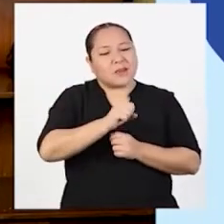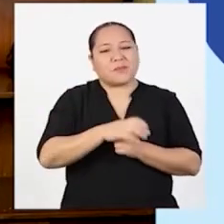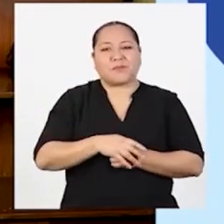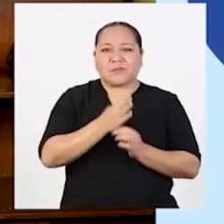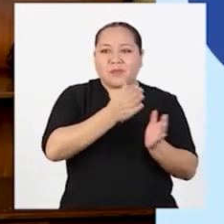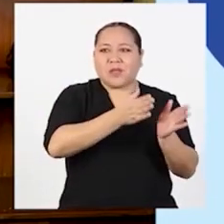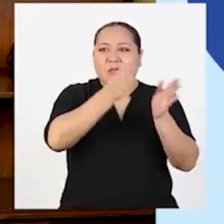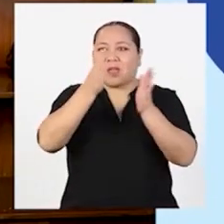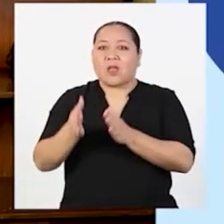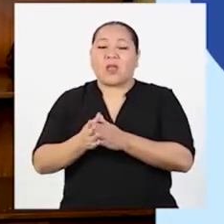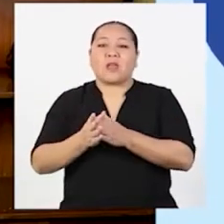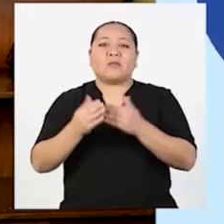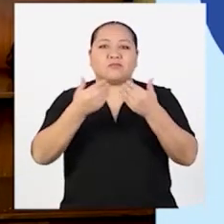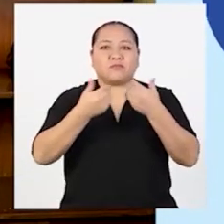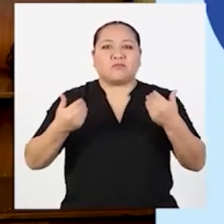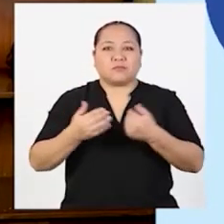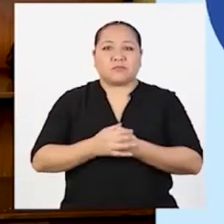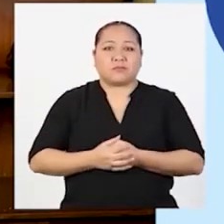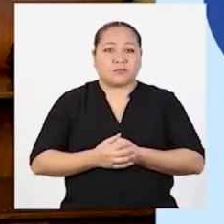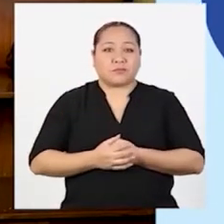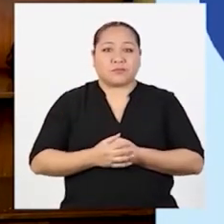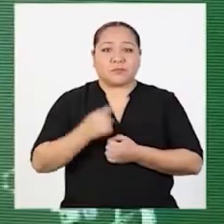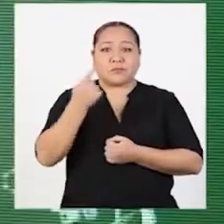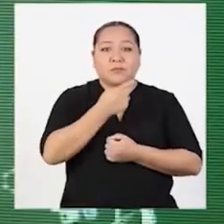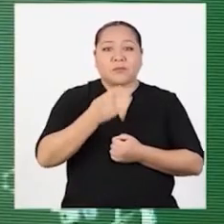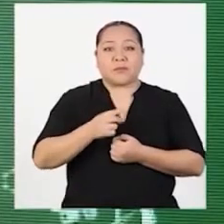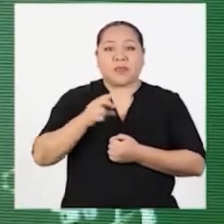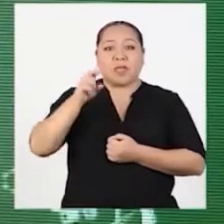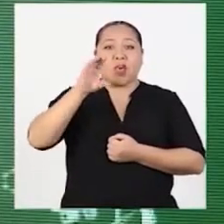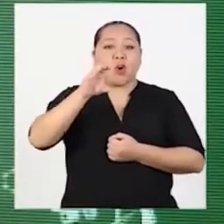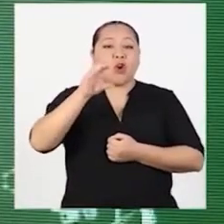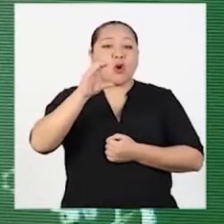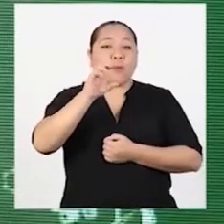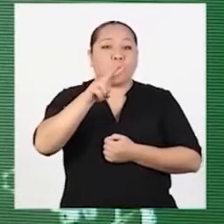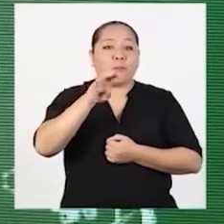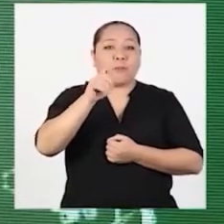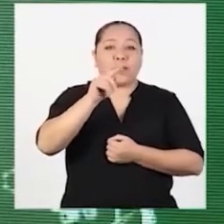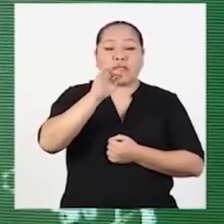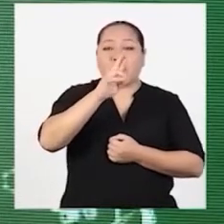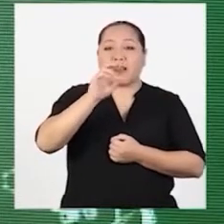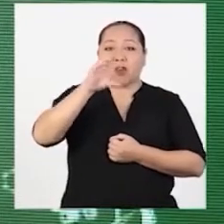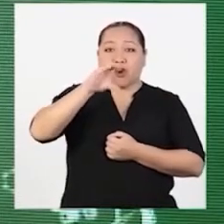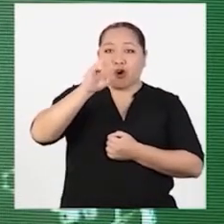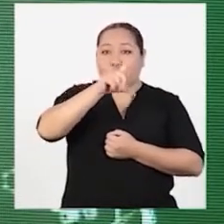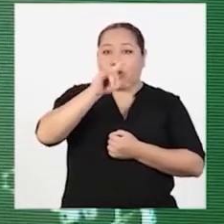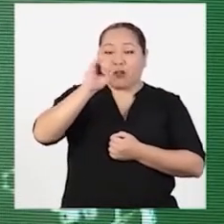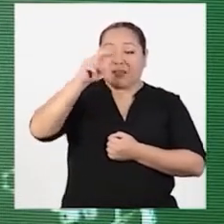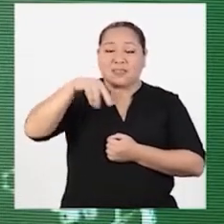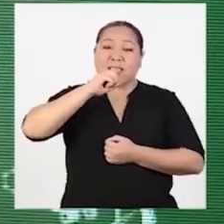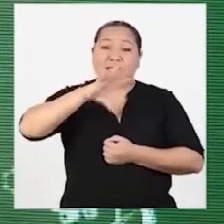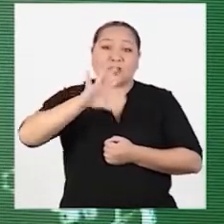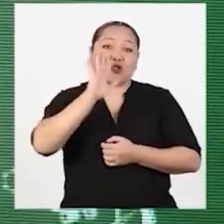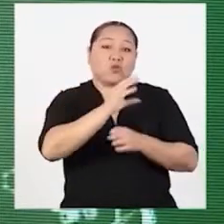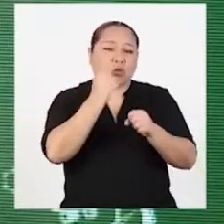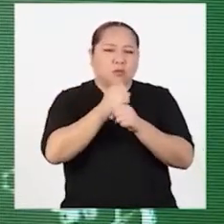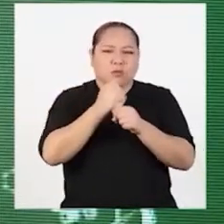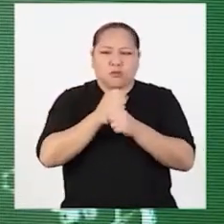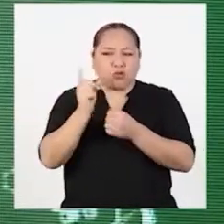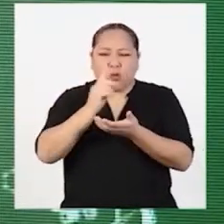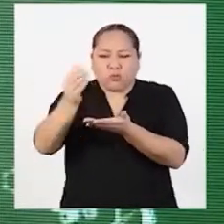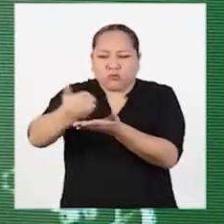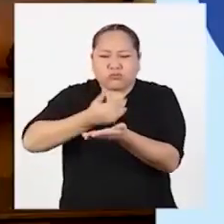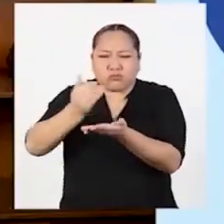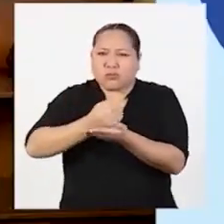raza tenían intereses políticos no científicos. Entonces, profesor, hay un versus entre la diversidad humana y el